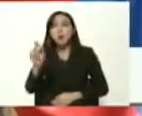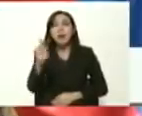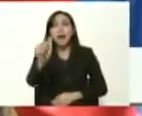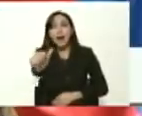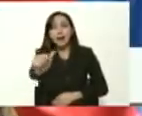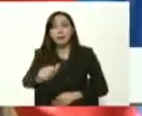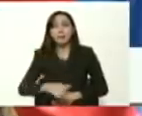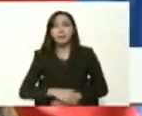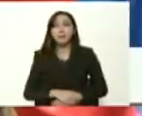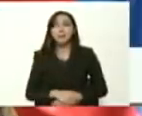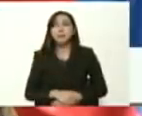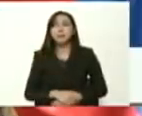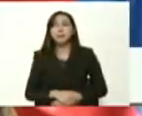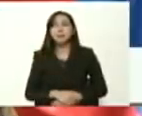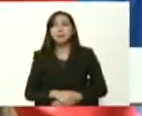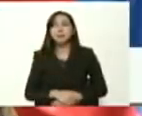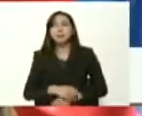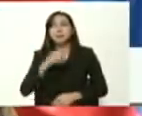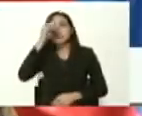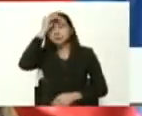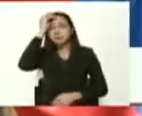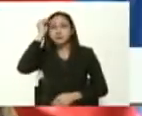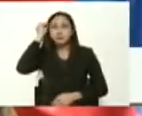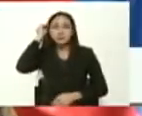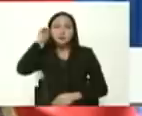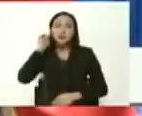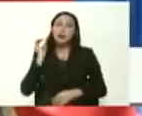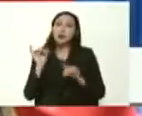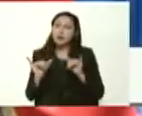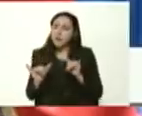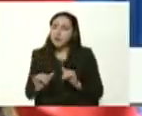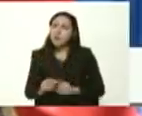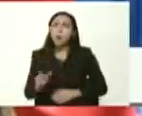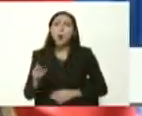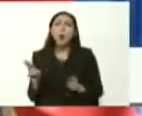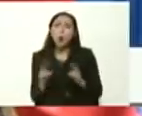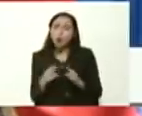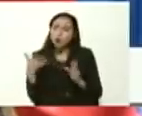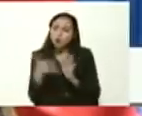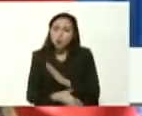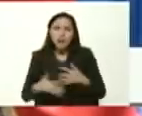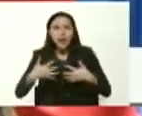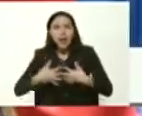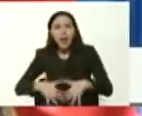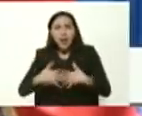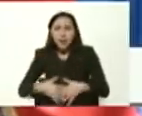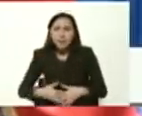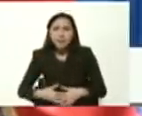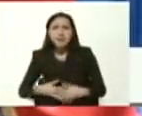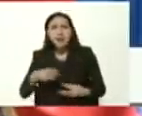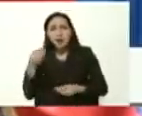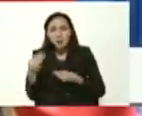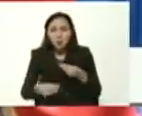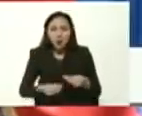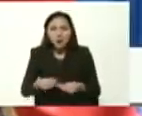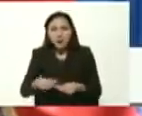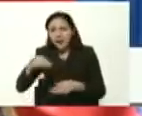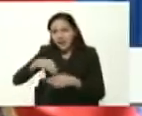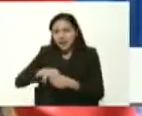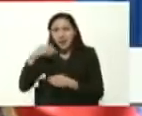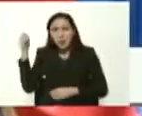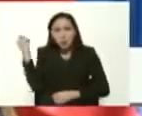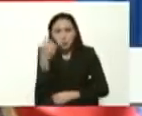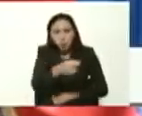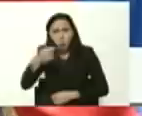Anónima. Asimismo, se tuvo conocimiento que la empresa La Fonda de Alemar Compañía